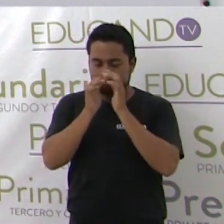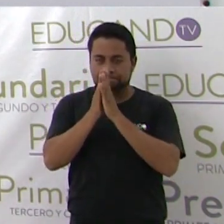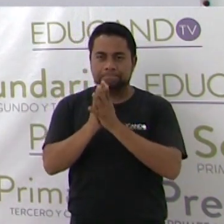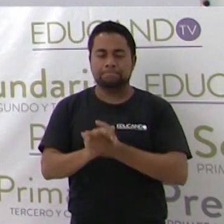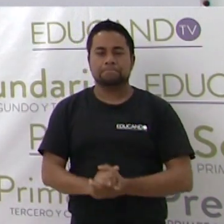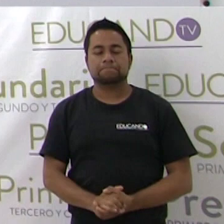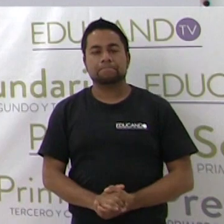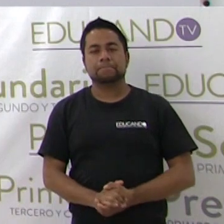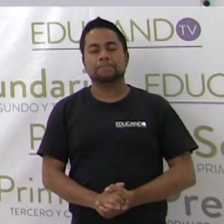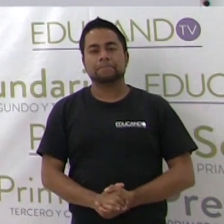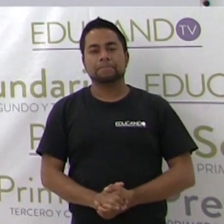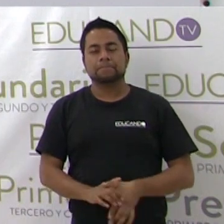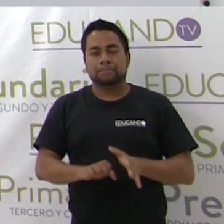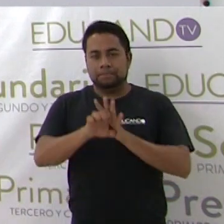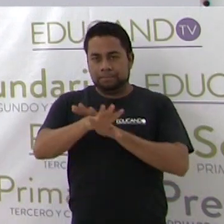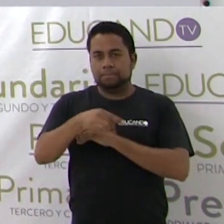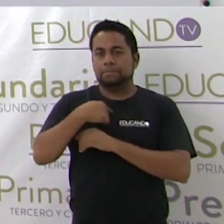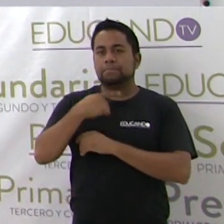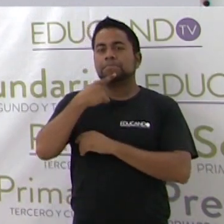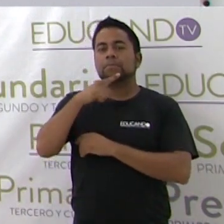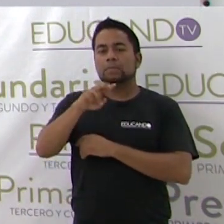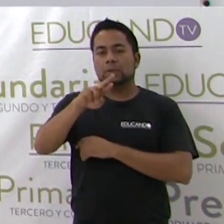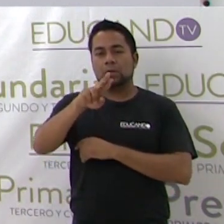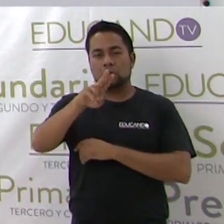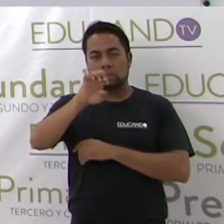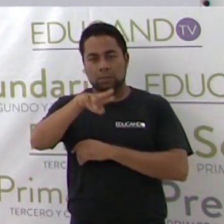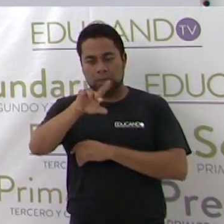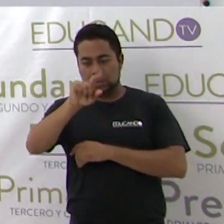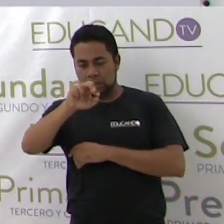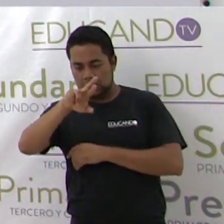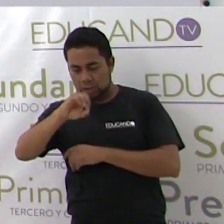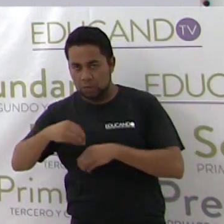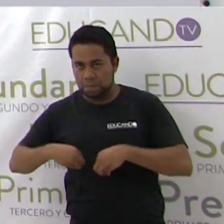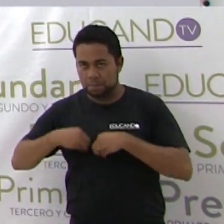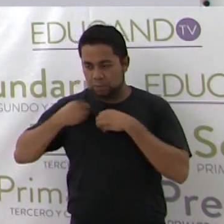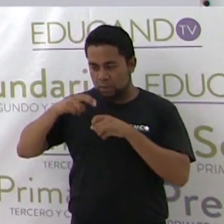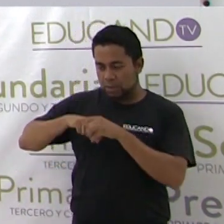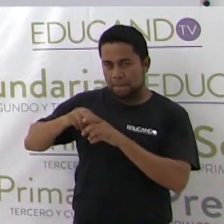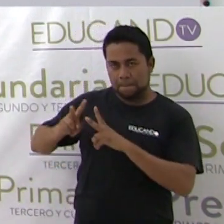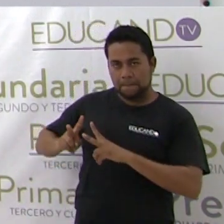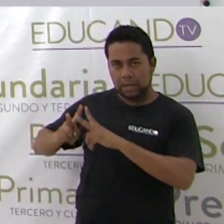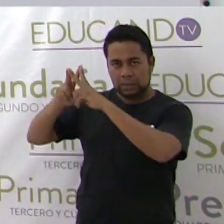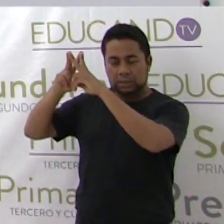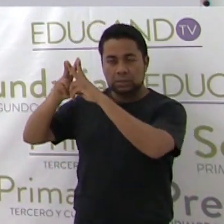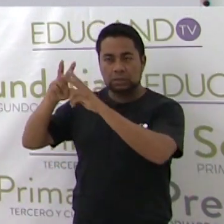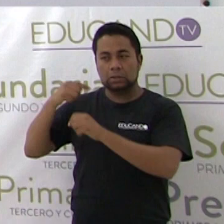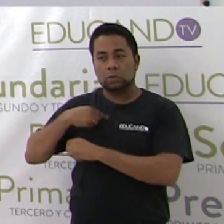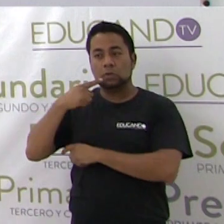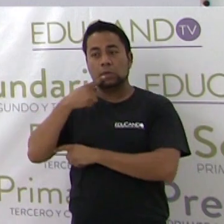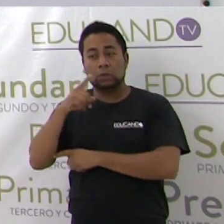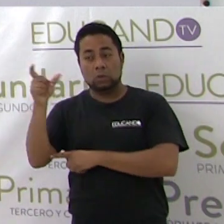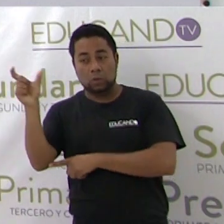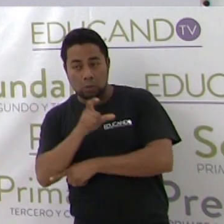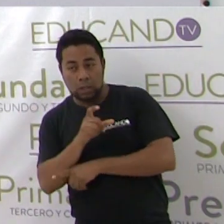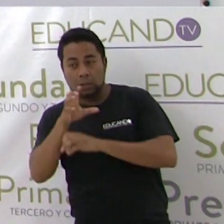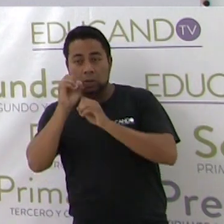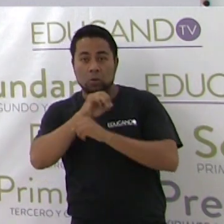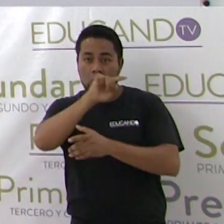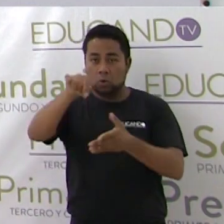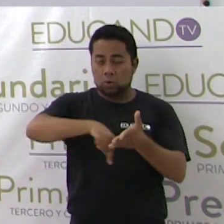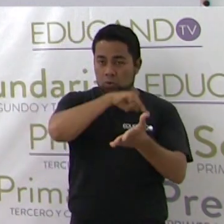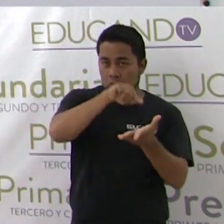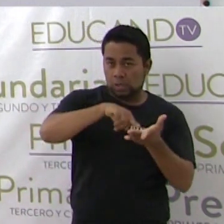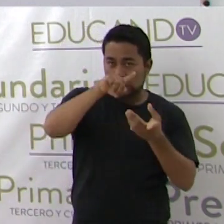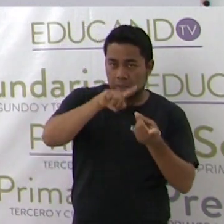Si nosotros hablamos de que Rubén Darío vivió en París, no estamos haciendo referencia ni en qué momento, ni en qué lugar,